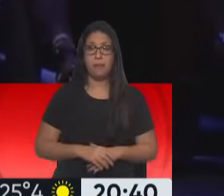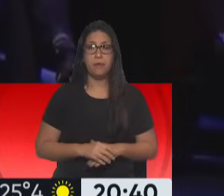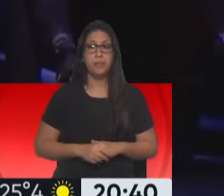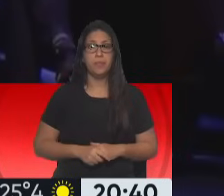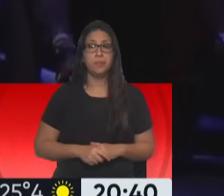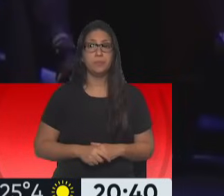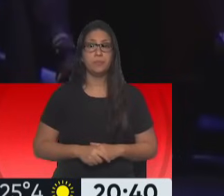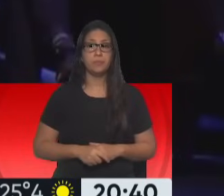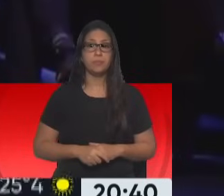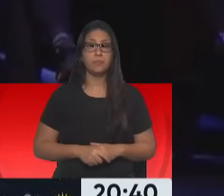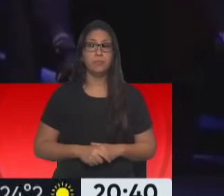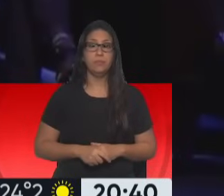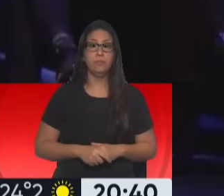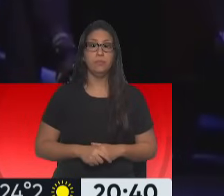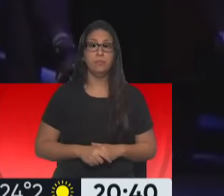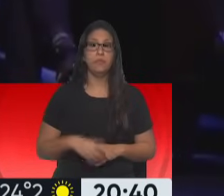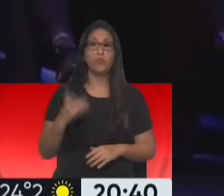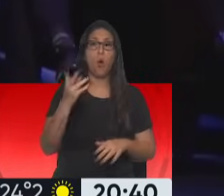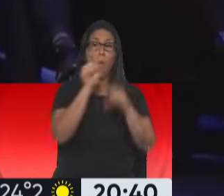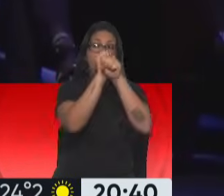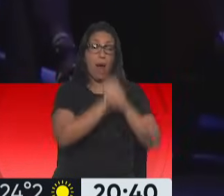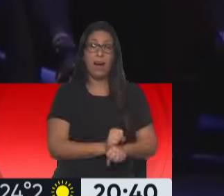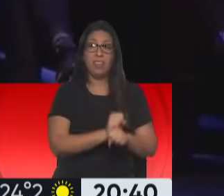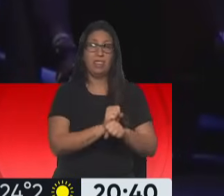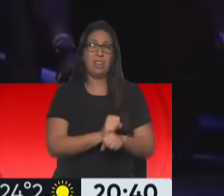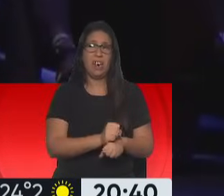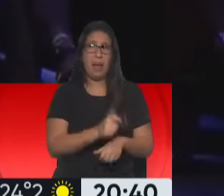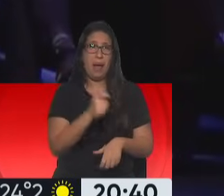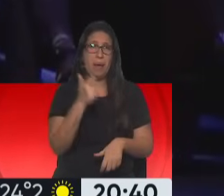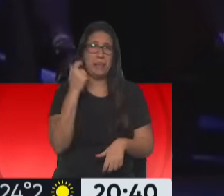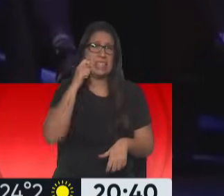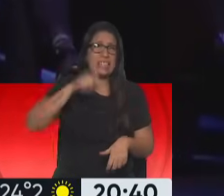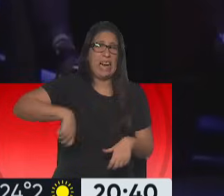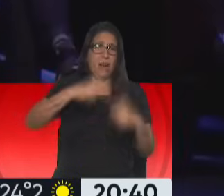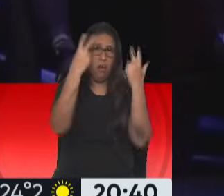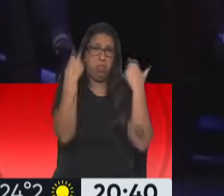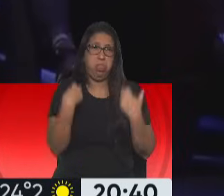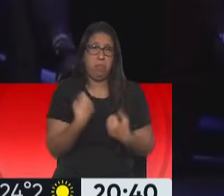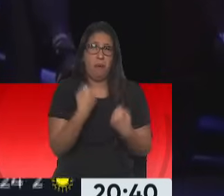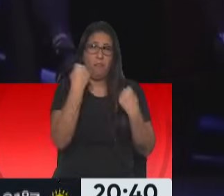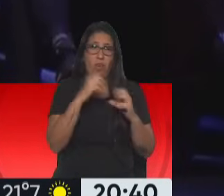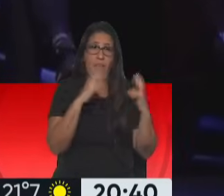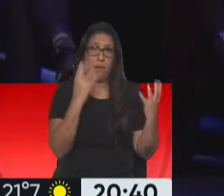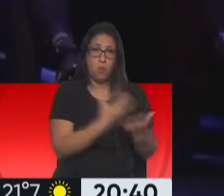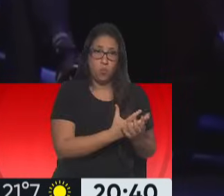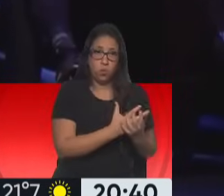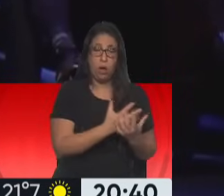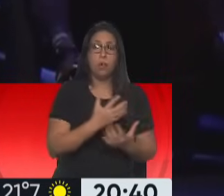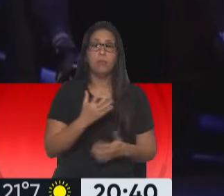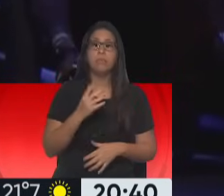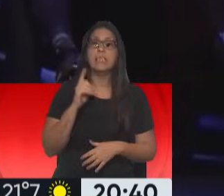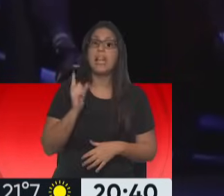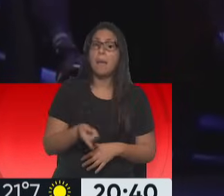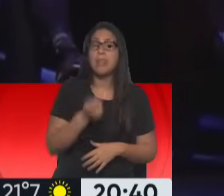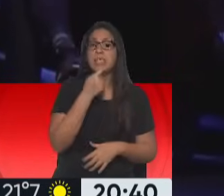Porque no solo que hicimos la cuarentena más cavernícola del mundo, sino que además, si